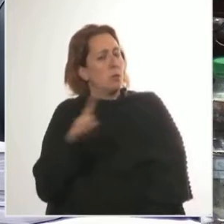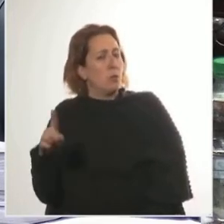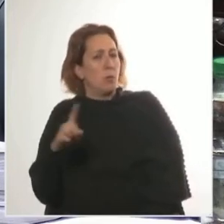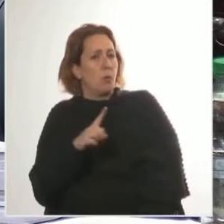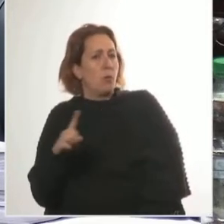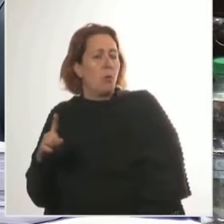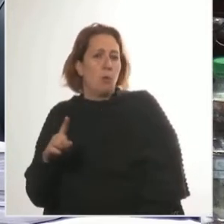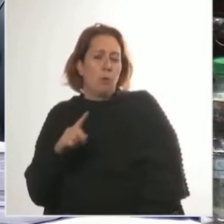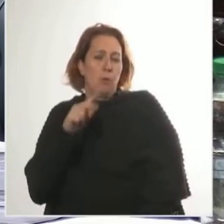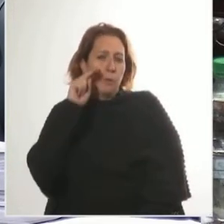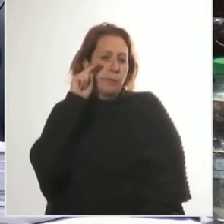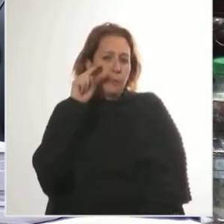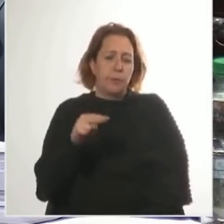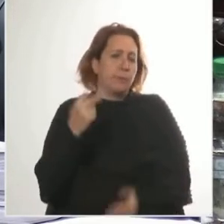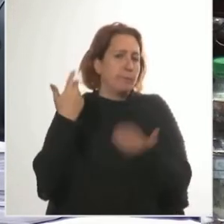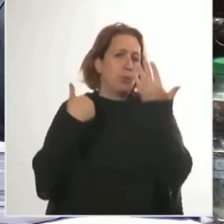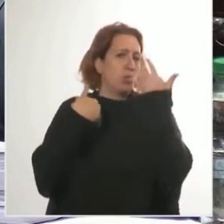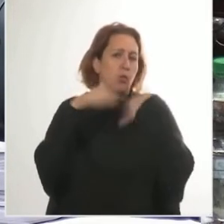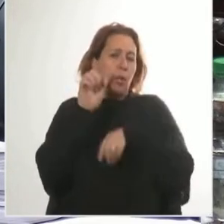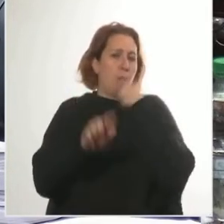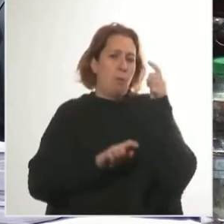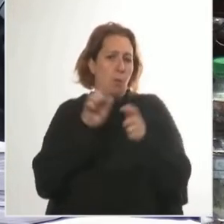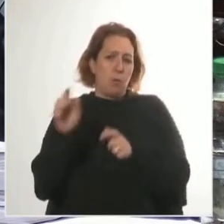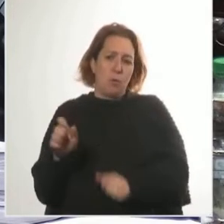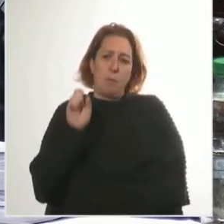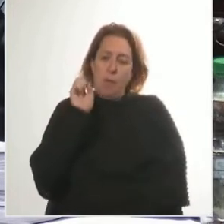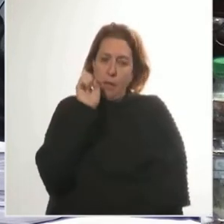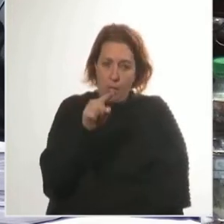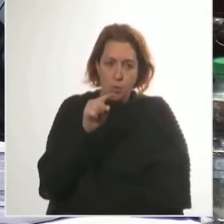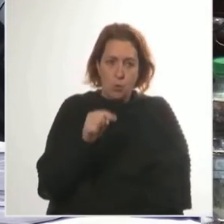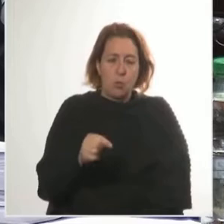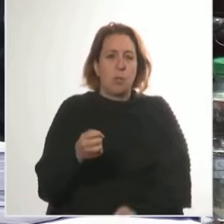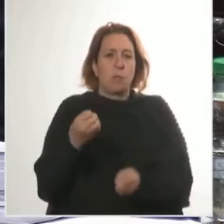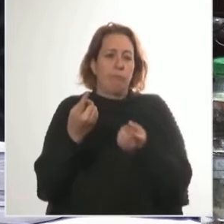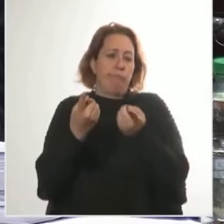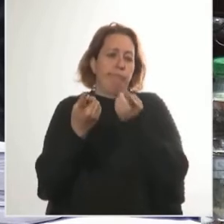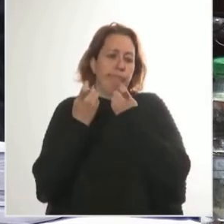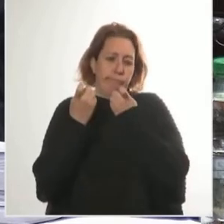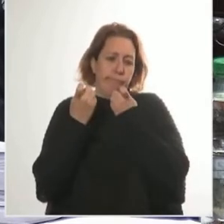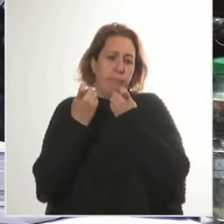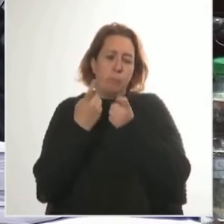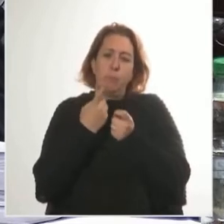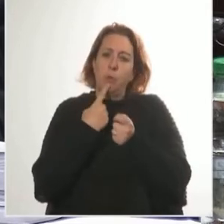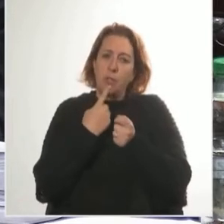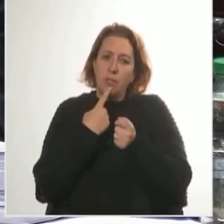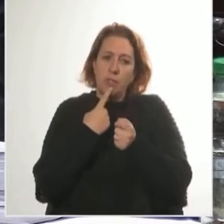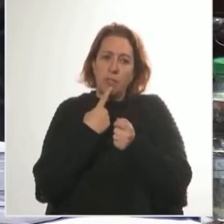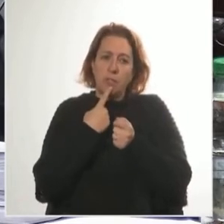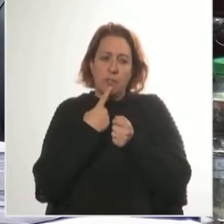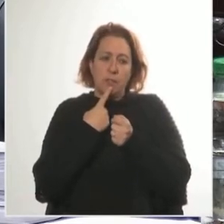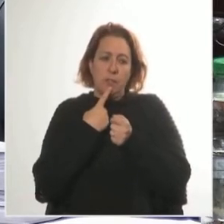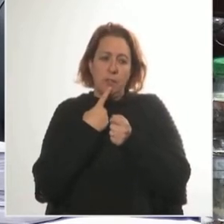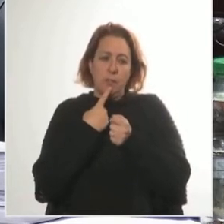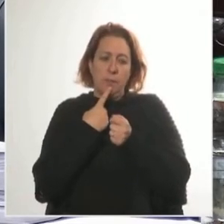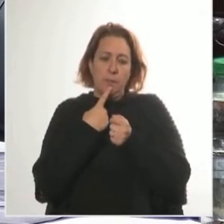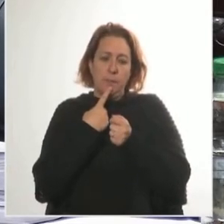la mayoría de la población. Para que eso suceda se necesitan políticas.